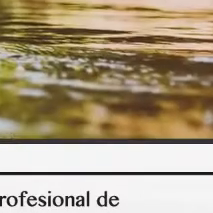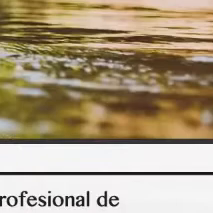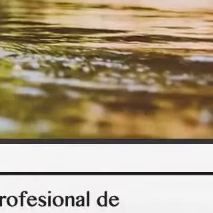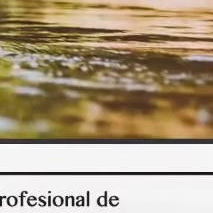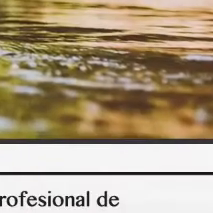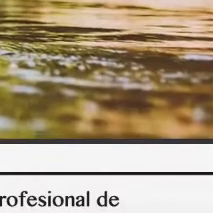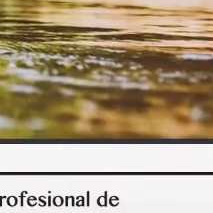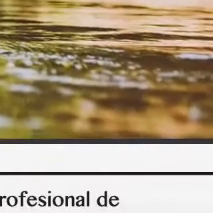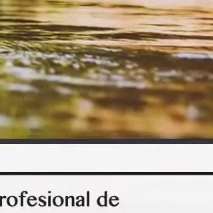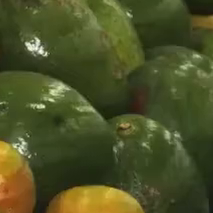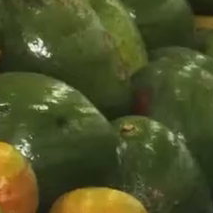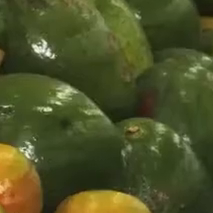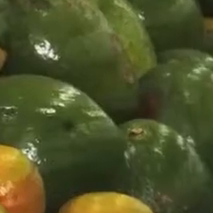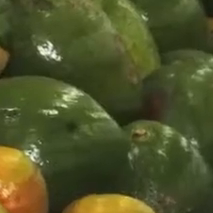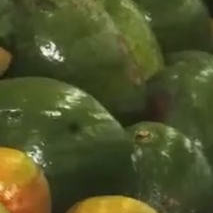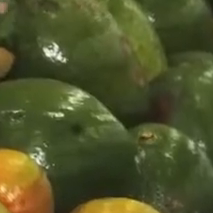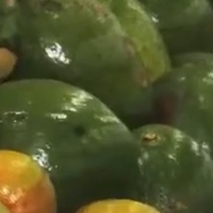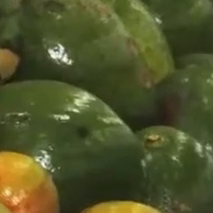contáctenos.